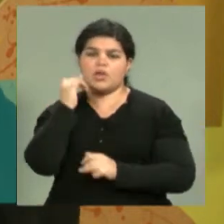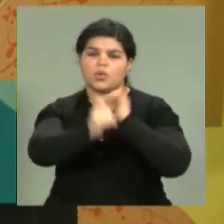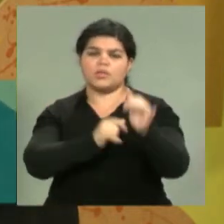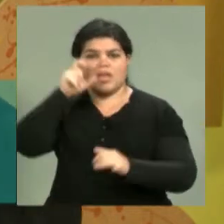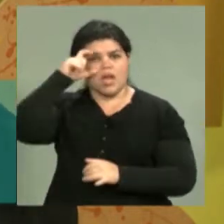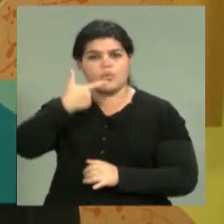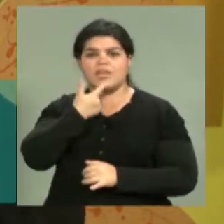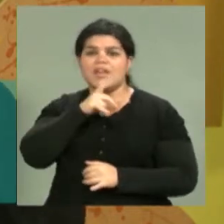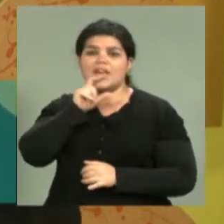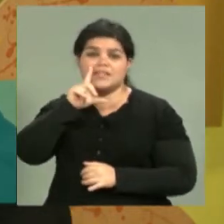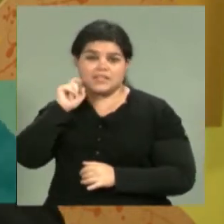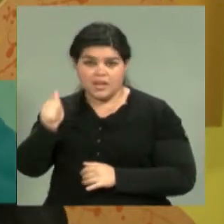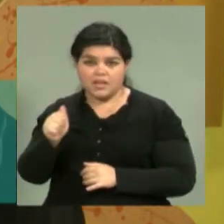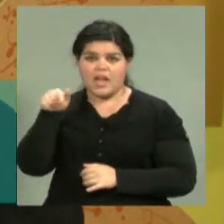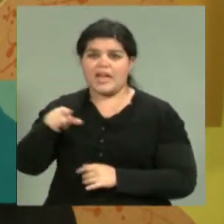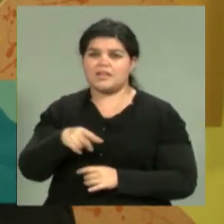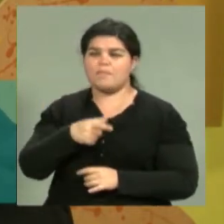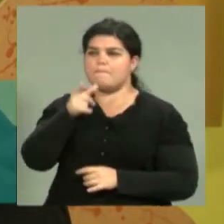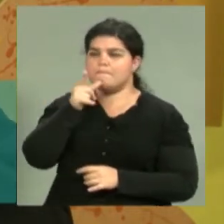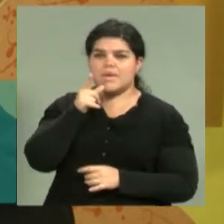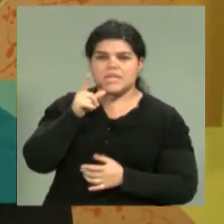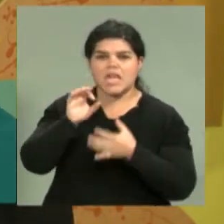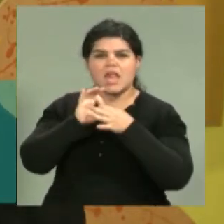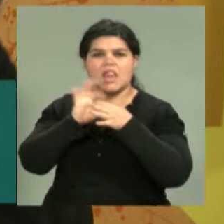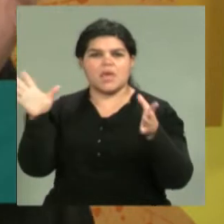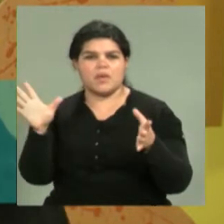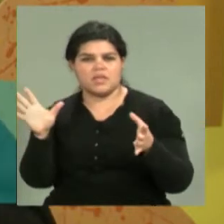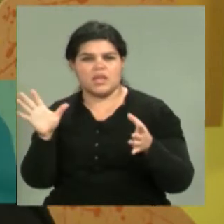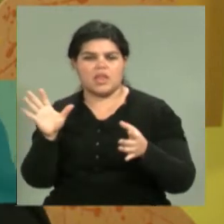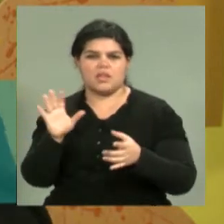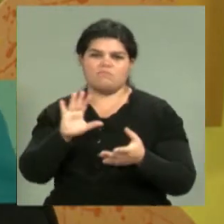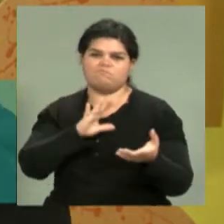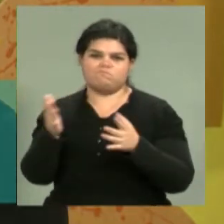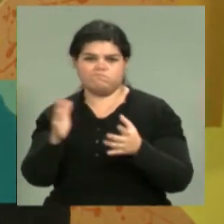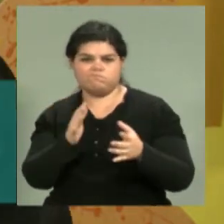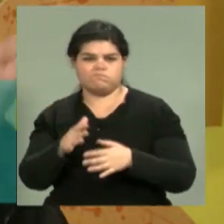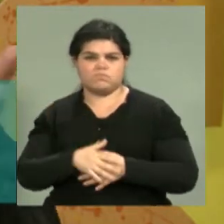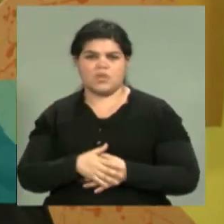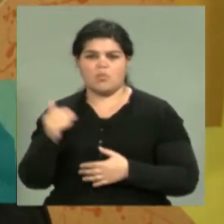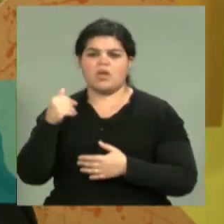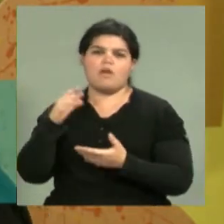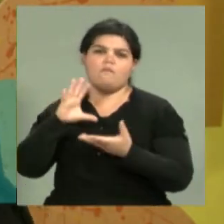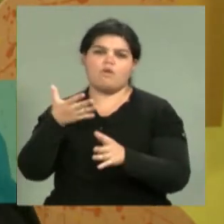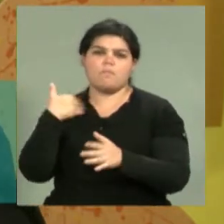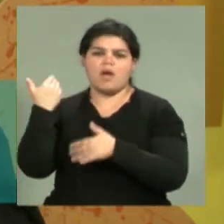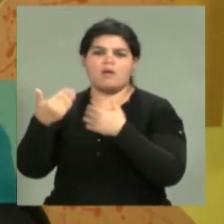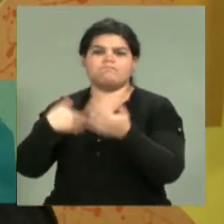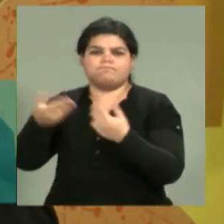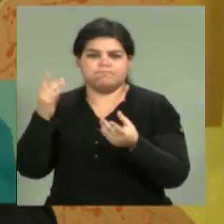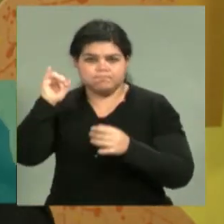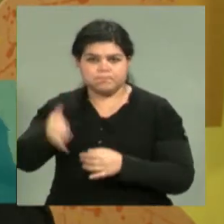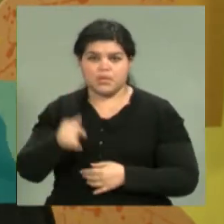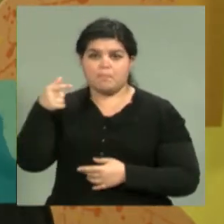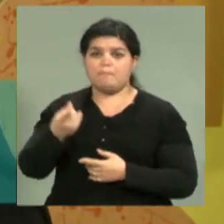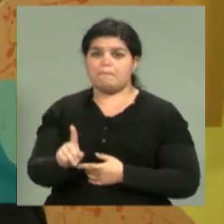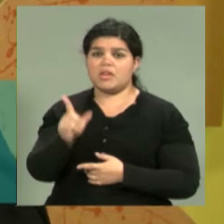como una decisión casi de libertad, o casi una mirada, hasta por ahí se podría decir, progresista, pero realmente lo que vemos son